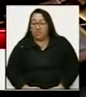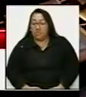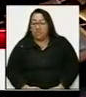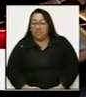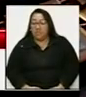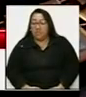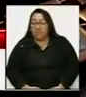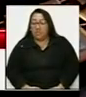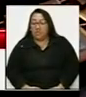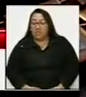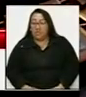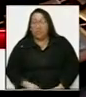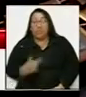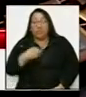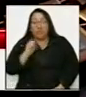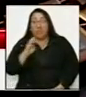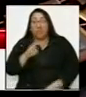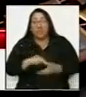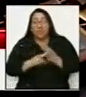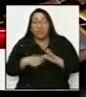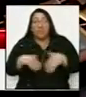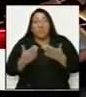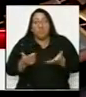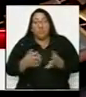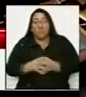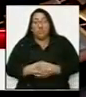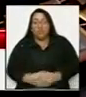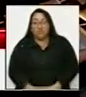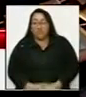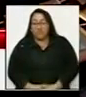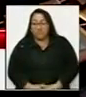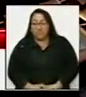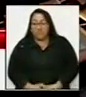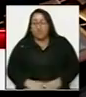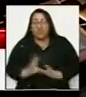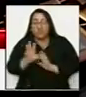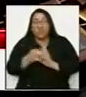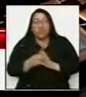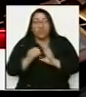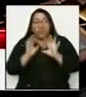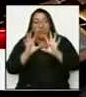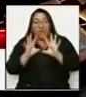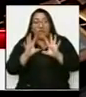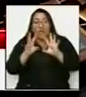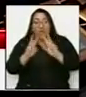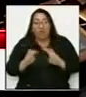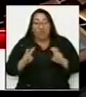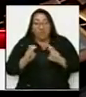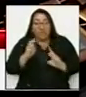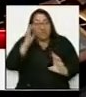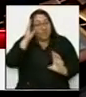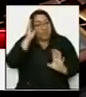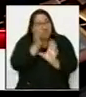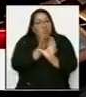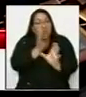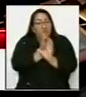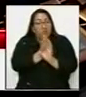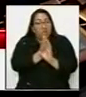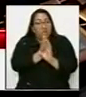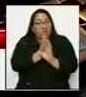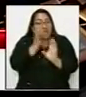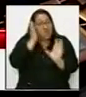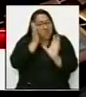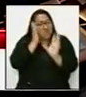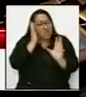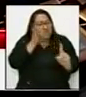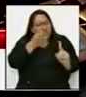También sugerí, Presidenta, que podría tomarse en cuenta la evaluación psicológica y psiquiátrica, que esta no sea pública y que